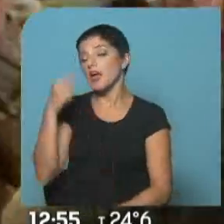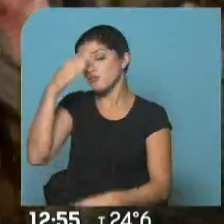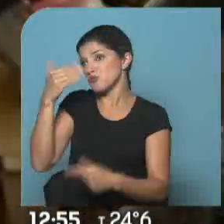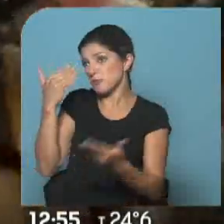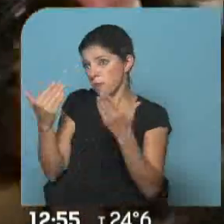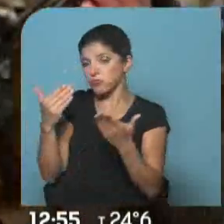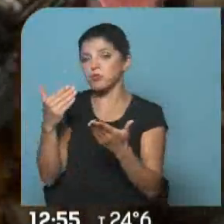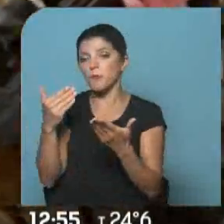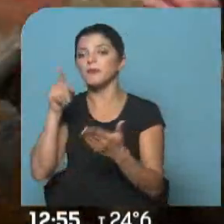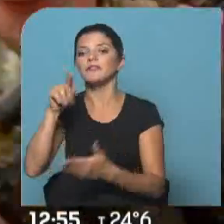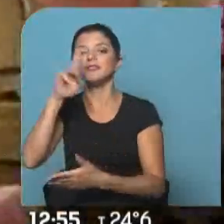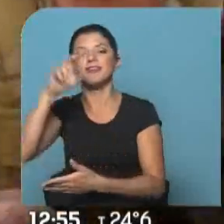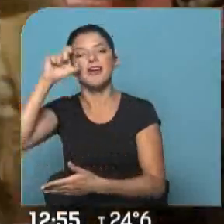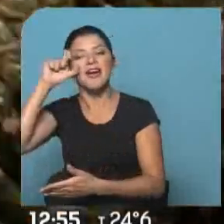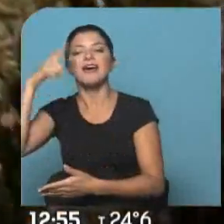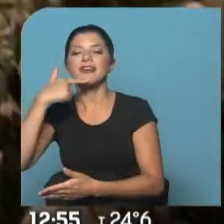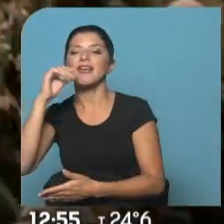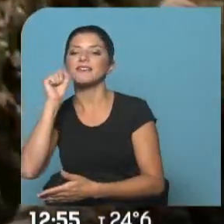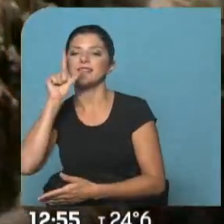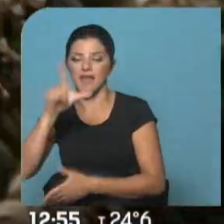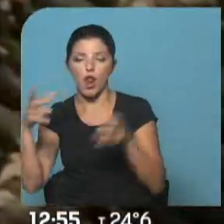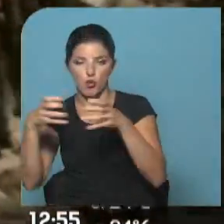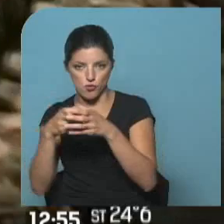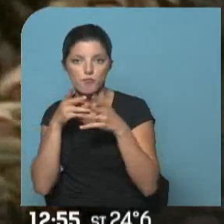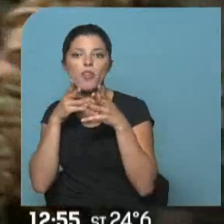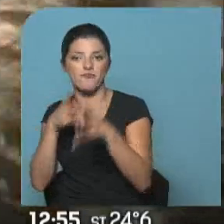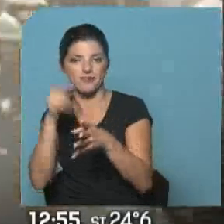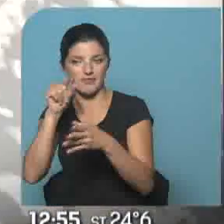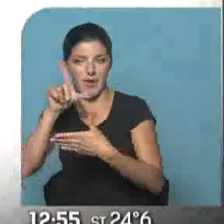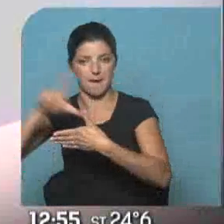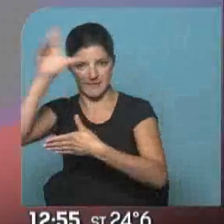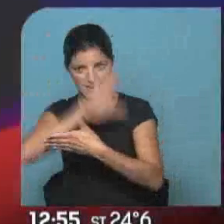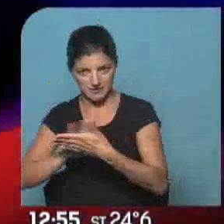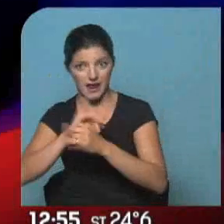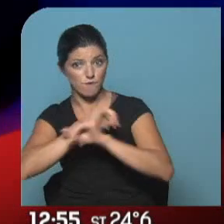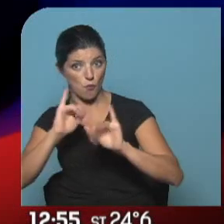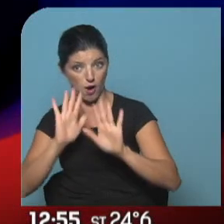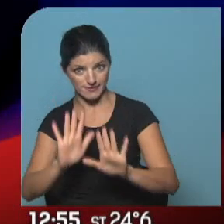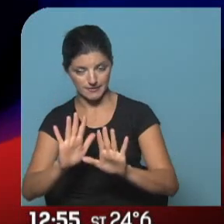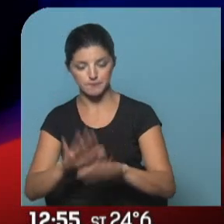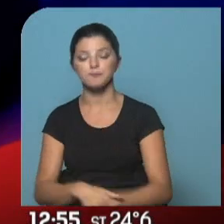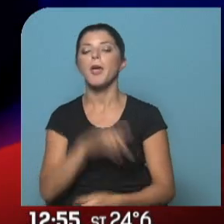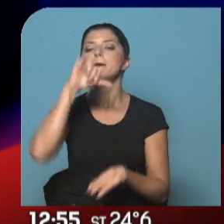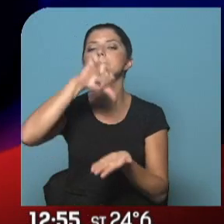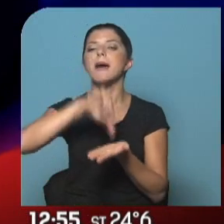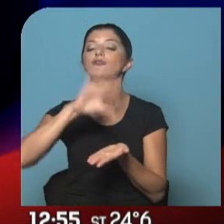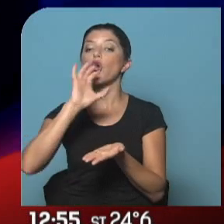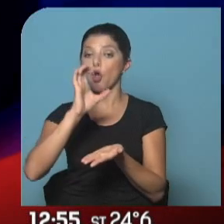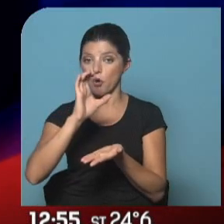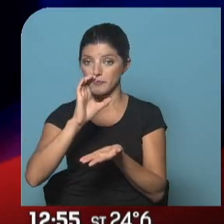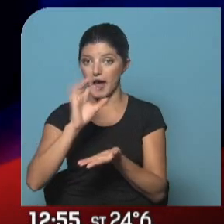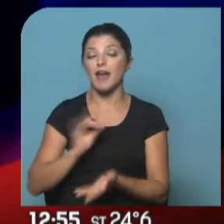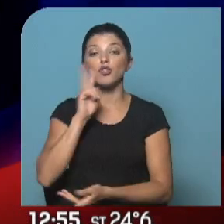por RESDAL, la Red de Seguridad y Defensa de América Latina. Colombia gastó en 2016 un total